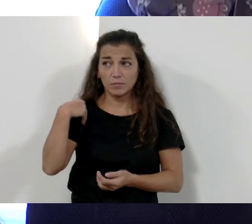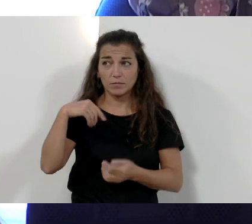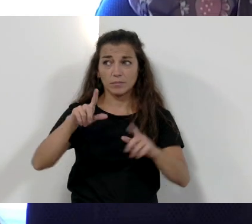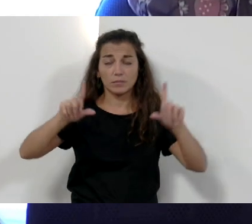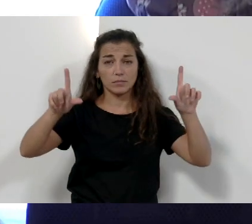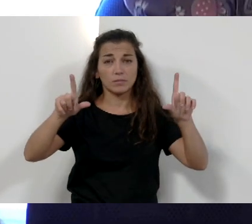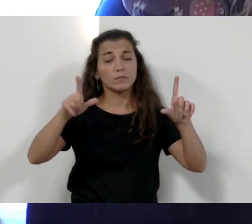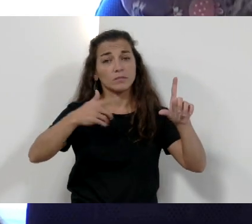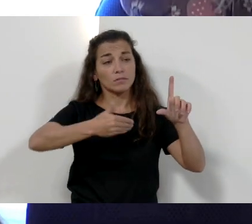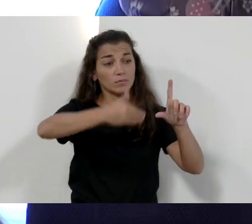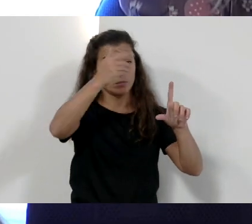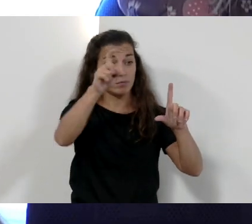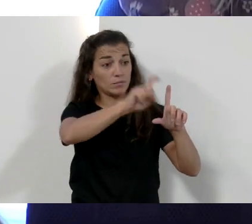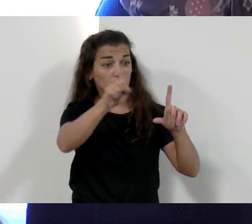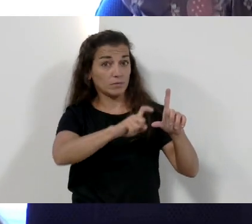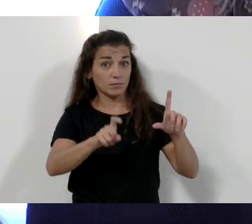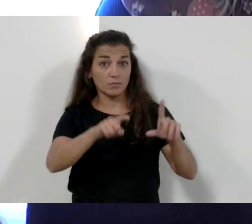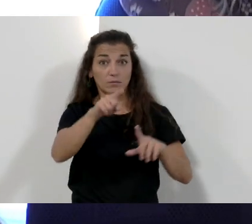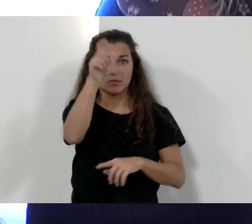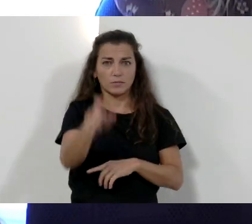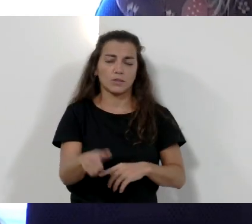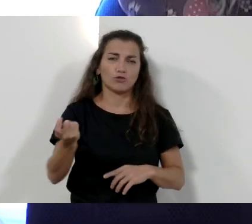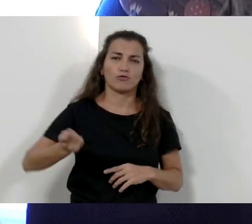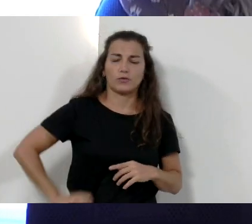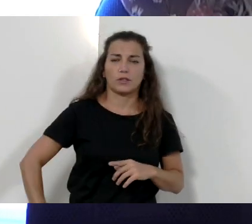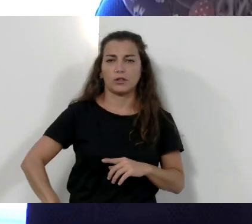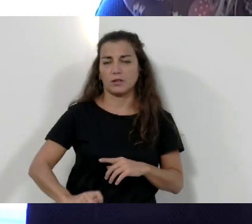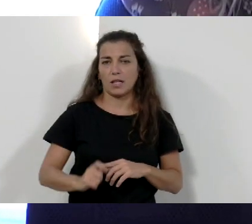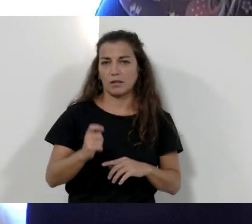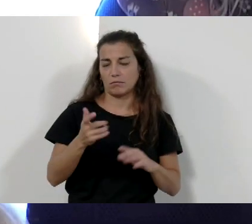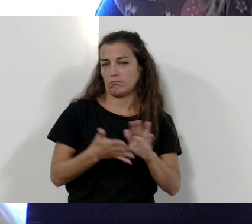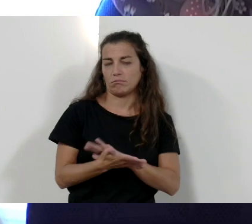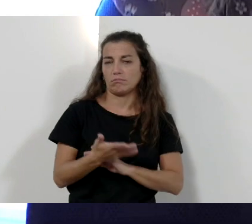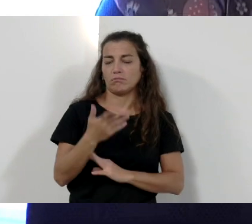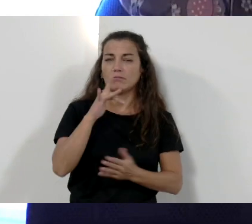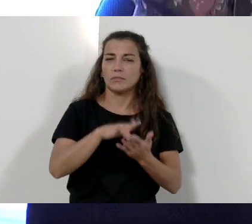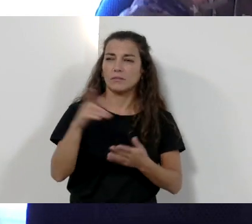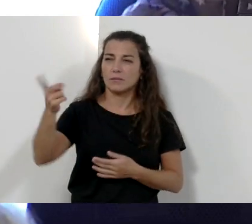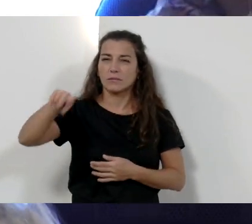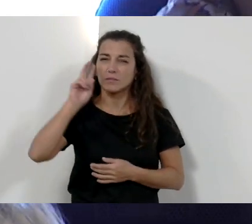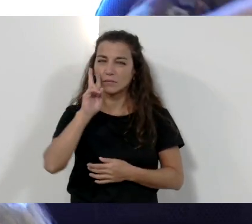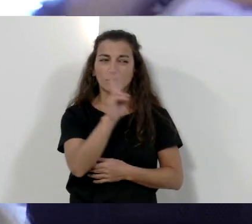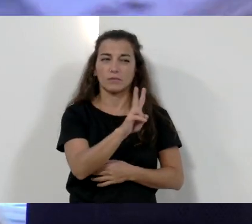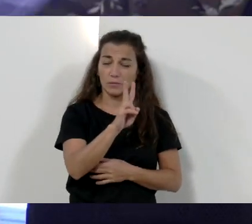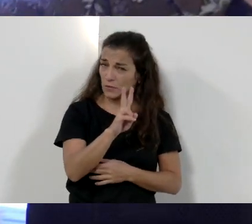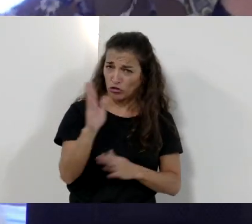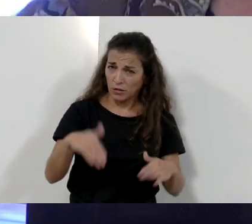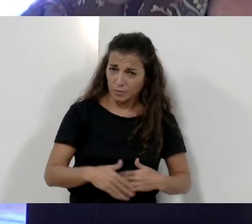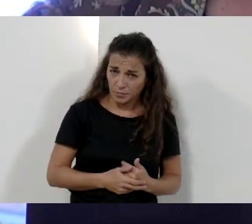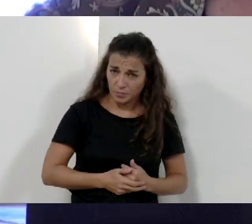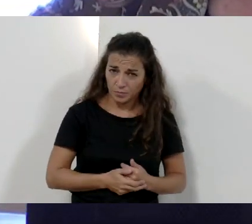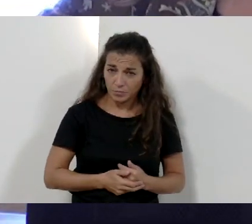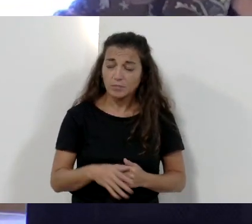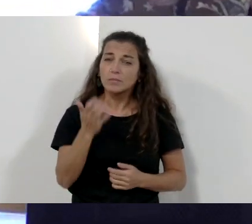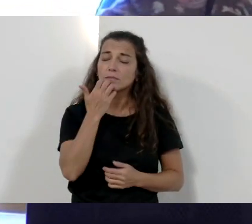ayuntamiento, preciosa. Es una cosa, un trabajo de un profesional, ¿eh? Esto es alguien que le importa. ¿Ustedes cuándo pasan no ven esto? O cuando